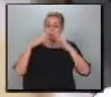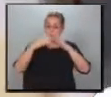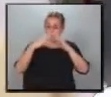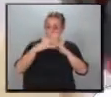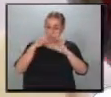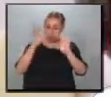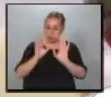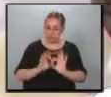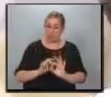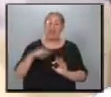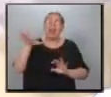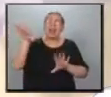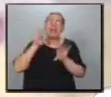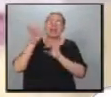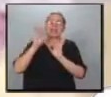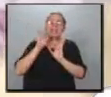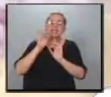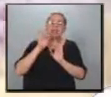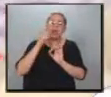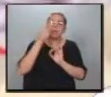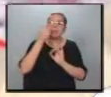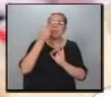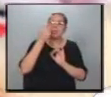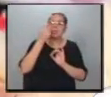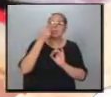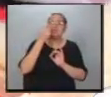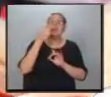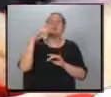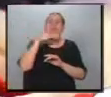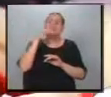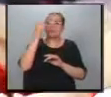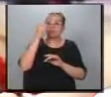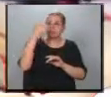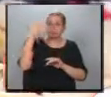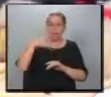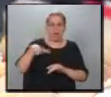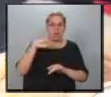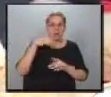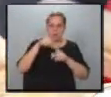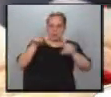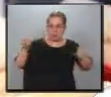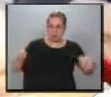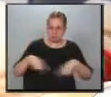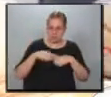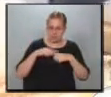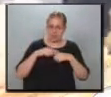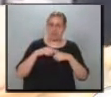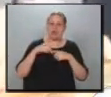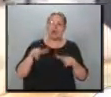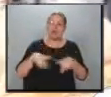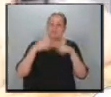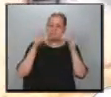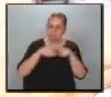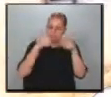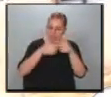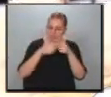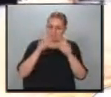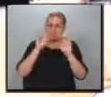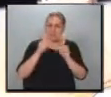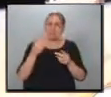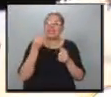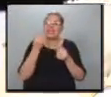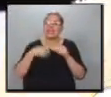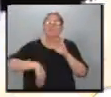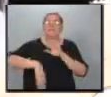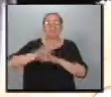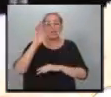elegidos son viñedos que cuestan mucho más cara la hectárea. Por supuesto, ahí se ponen plantas también de mejor calidad, aunque sea de